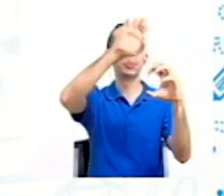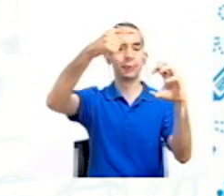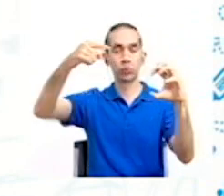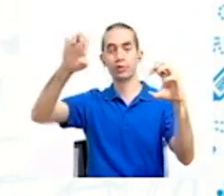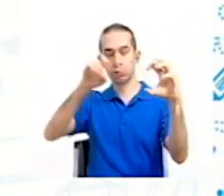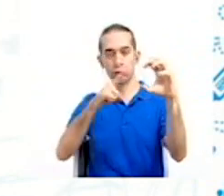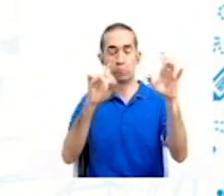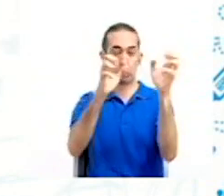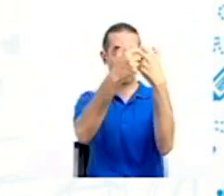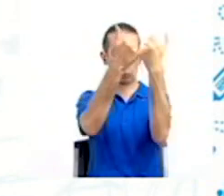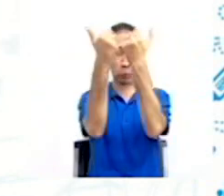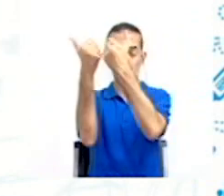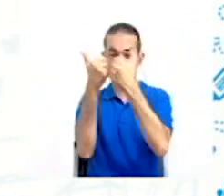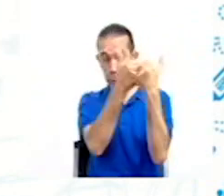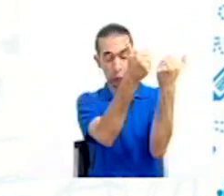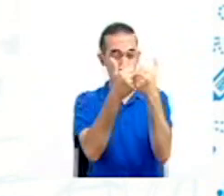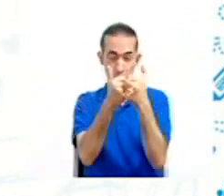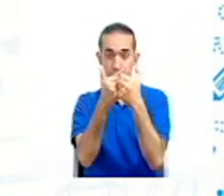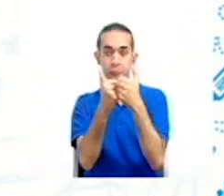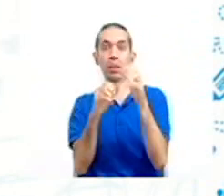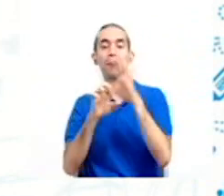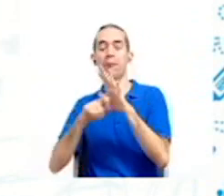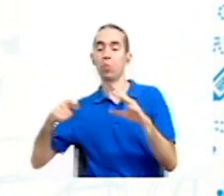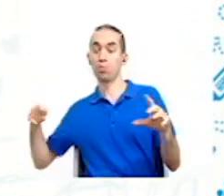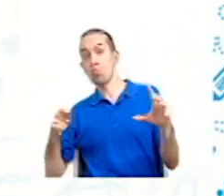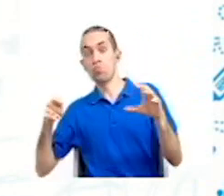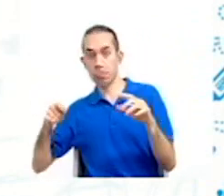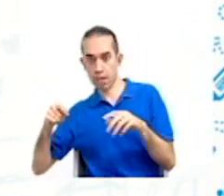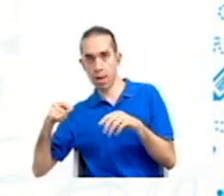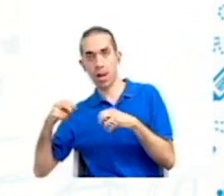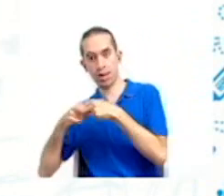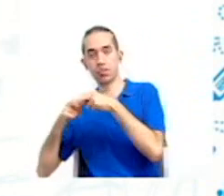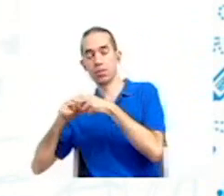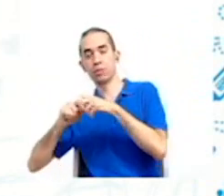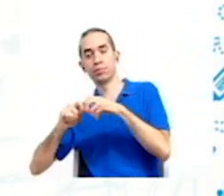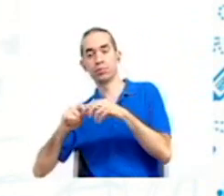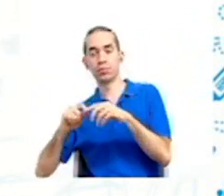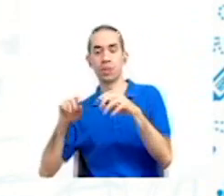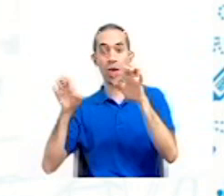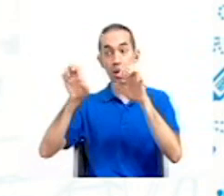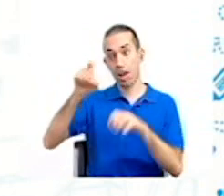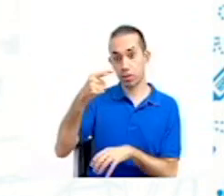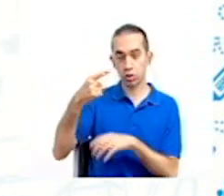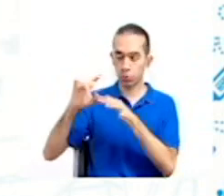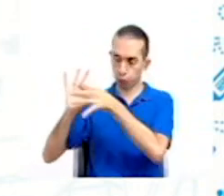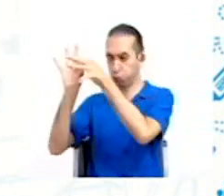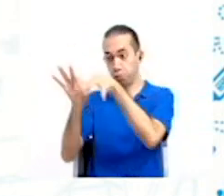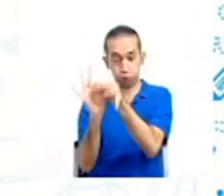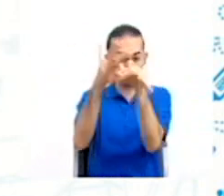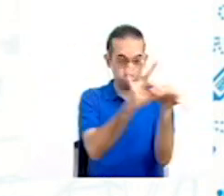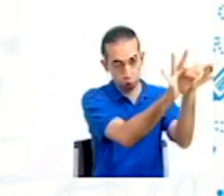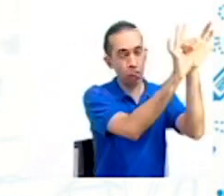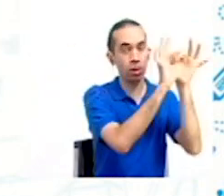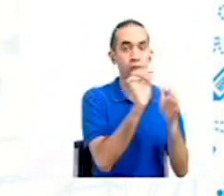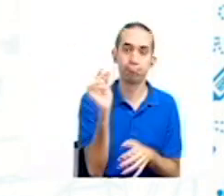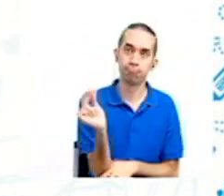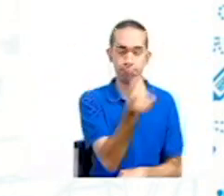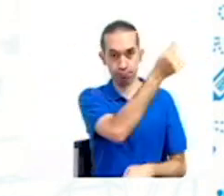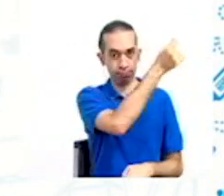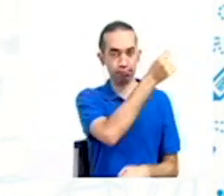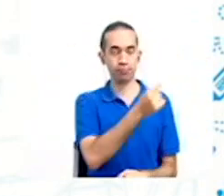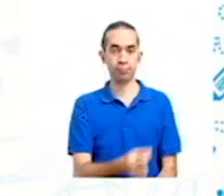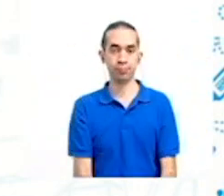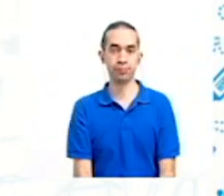están muy pegados. Entonces, si yo le pongo una corriente eléctrica, los electrones van a llevar la corriente eléctrica de un lugar a otro, como el ejemplo que está